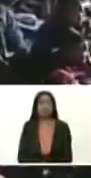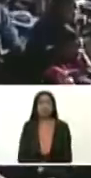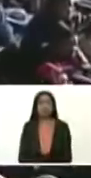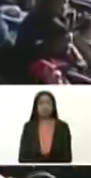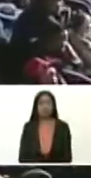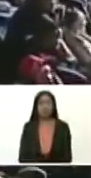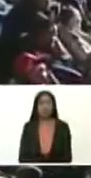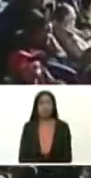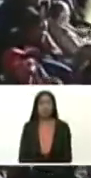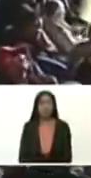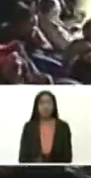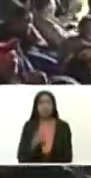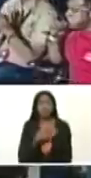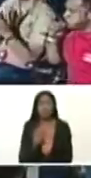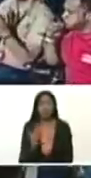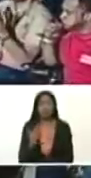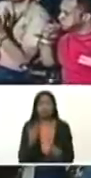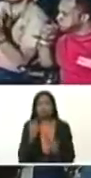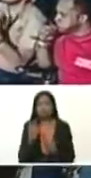Yo quiero darle la palabra